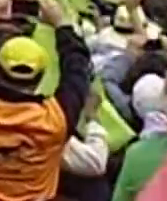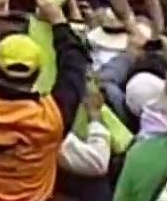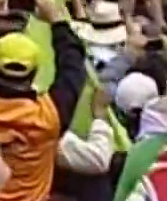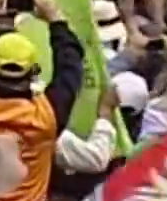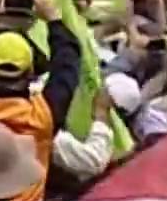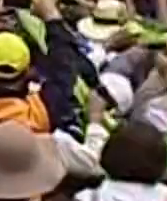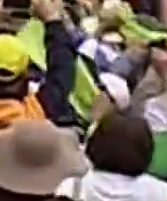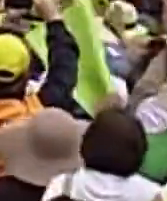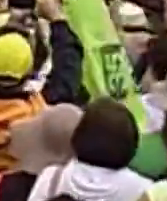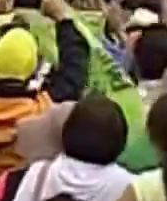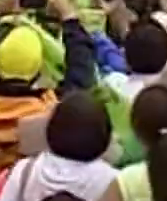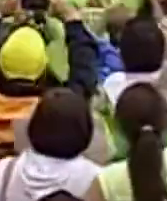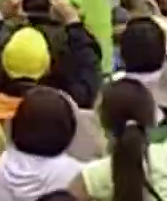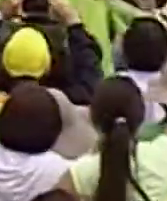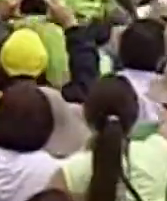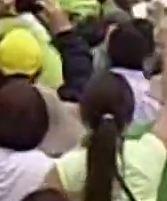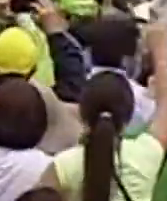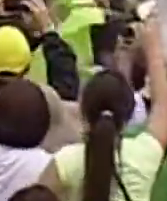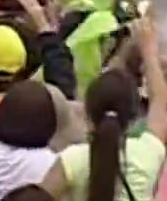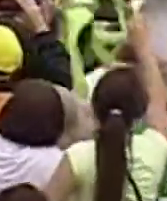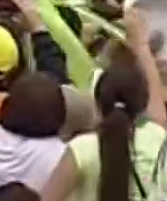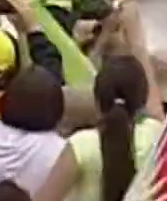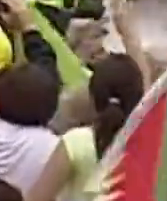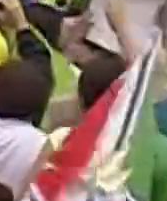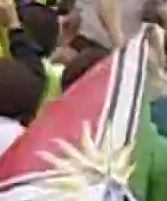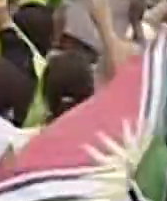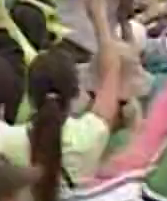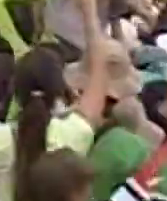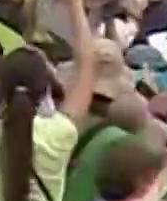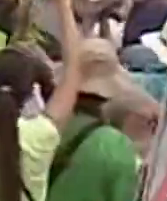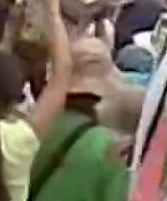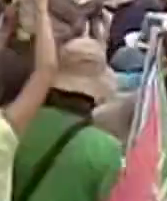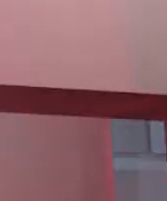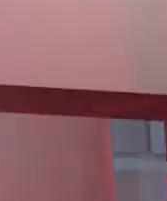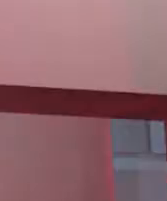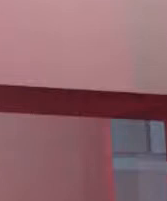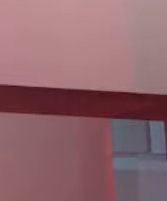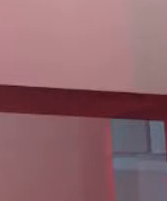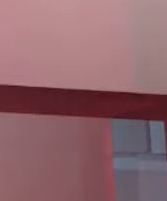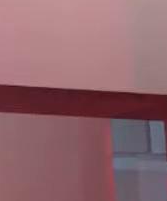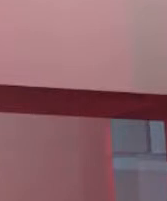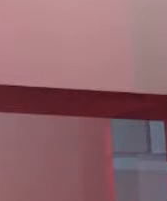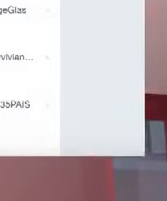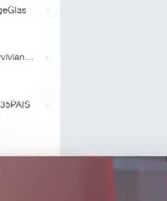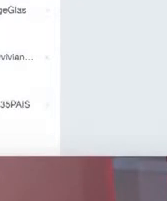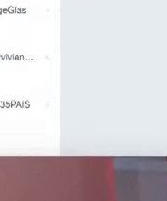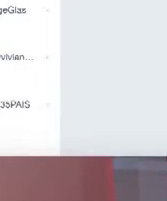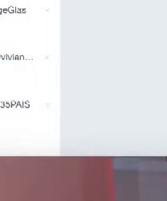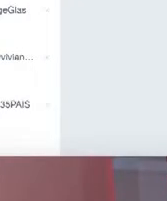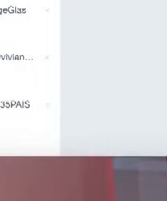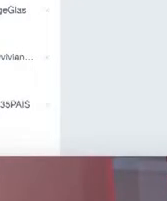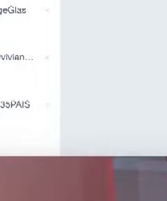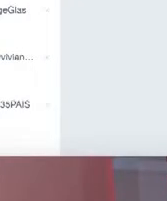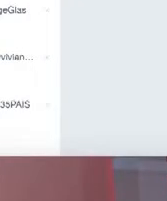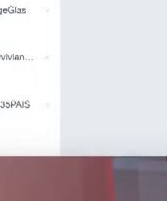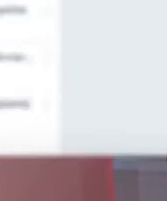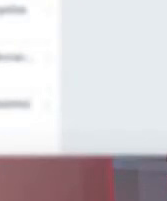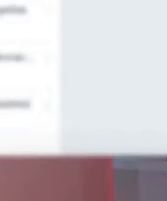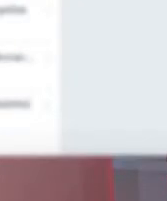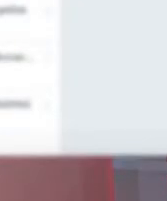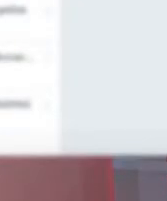redes sociales también hubo mensajes de apoyo para el ex mandatario el presidente de la asamblea nacional josé serra no escribió